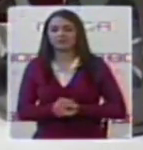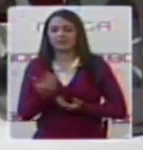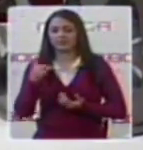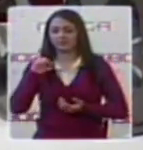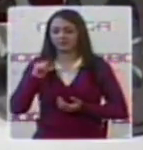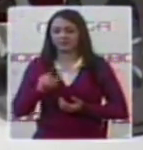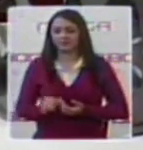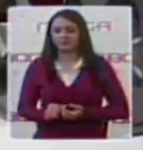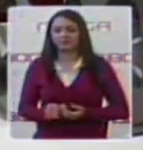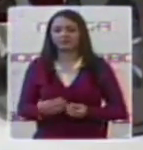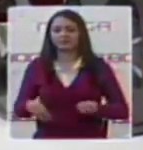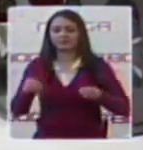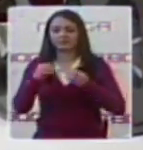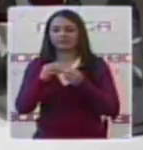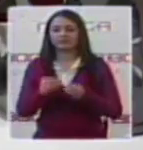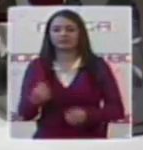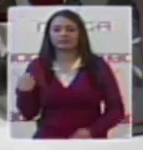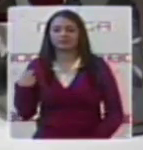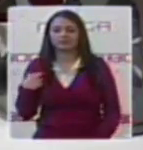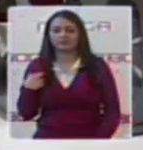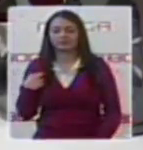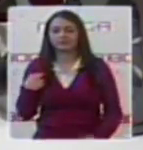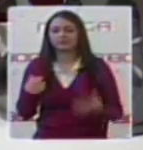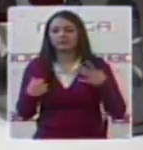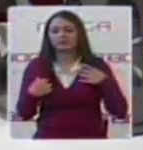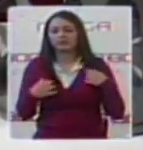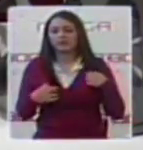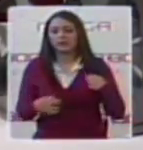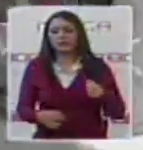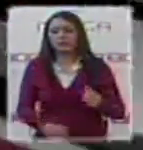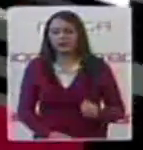informe de lo que será este encuentro comercial.